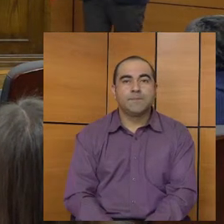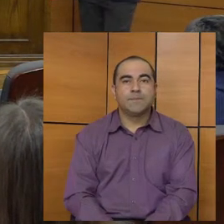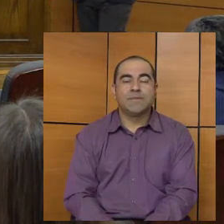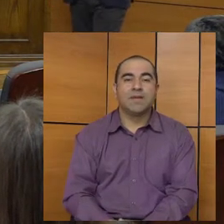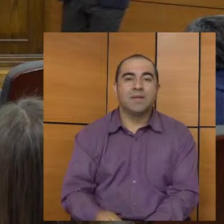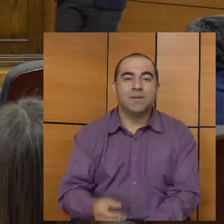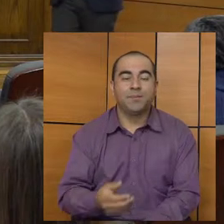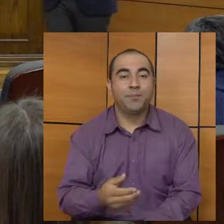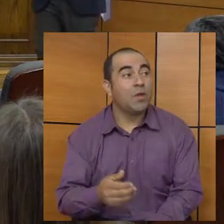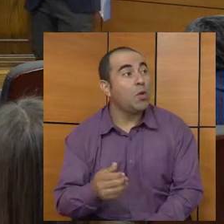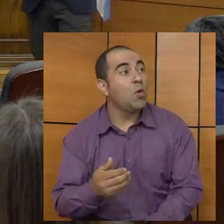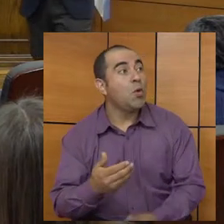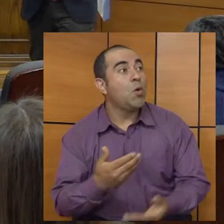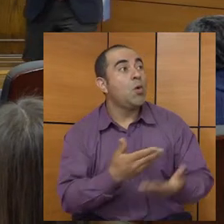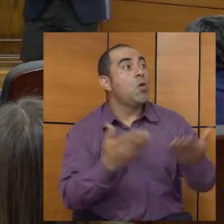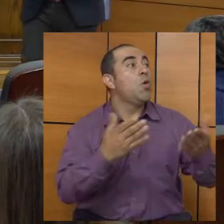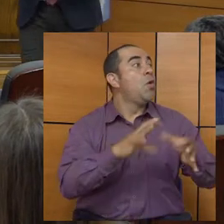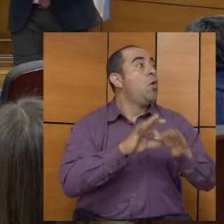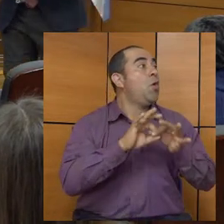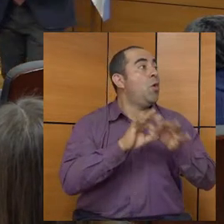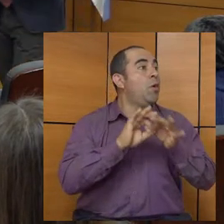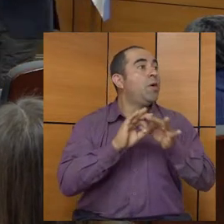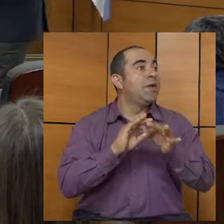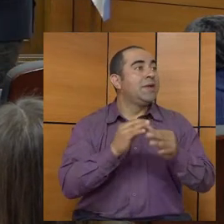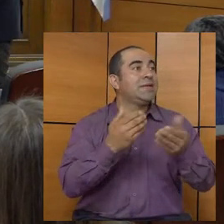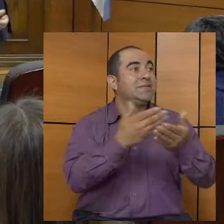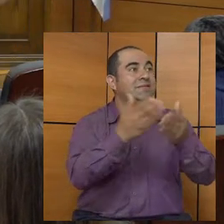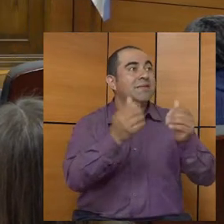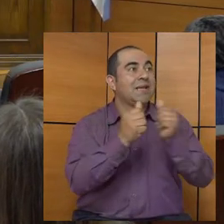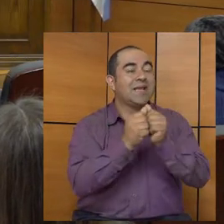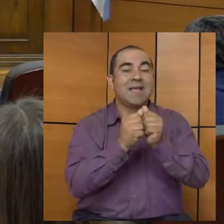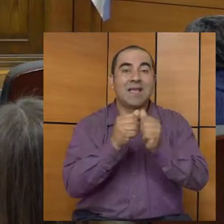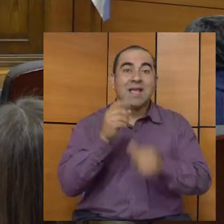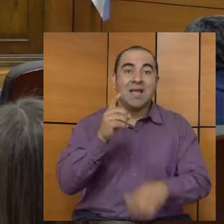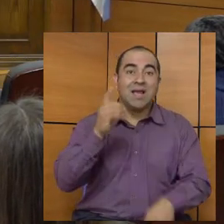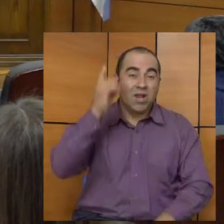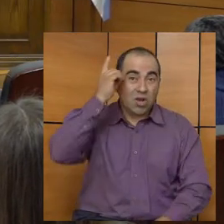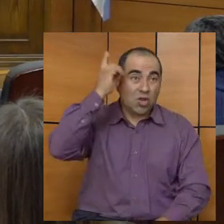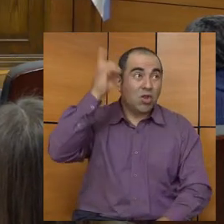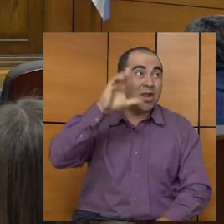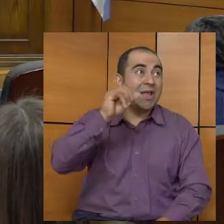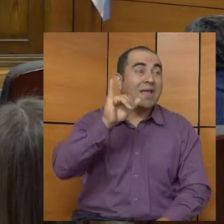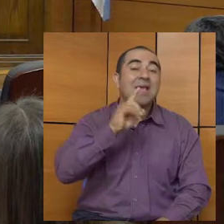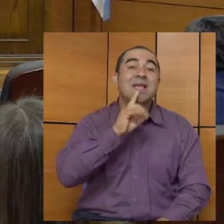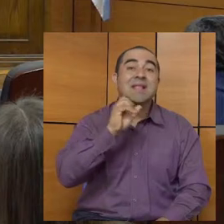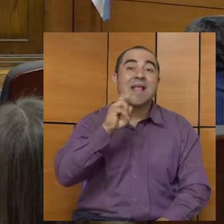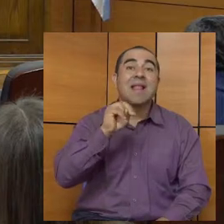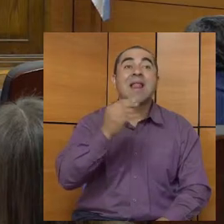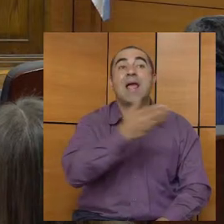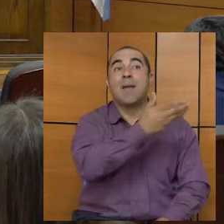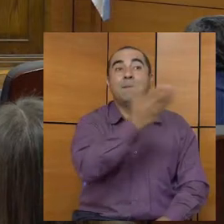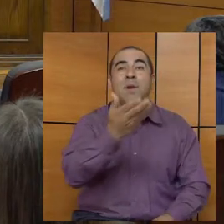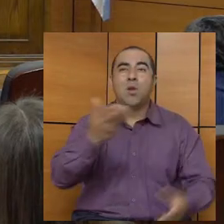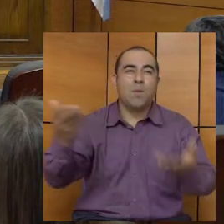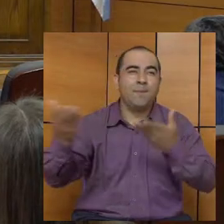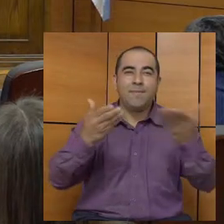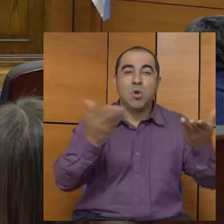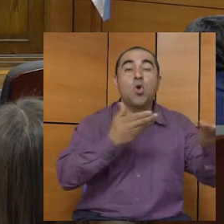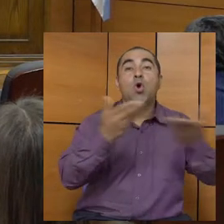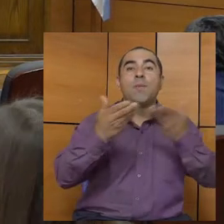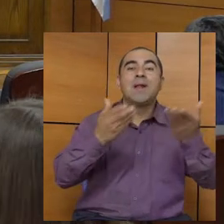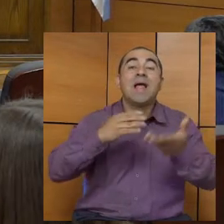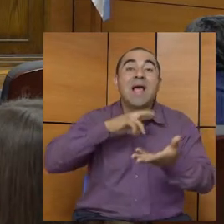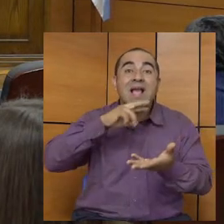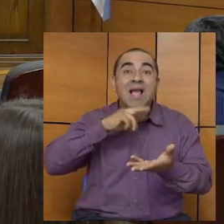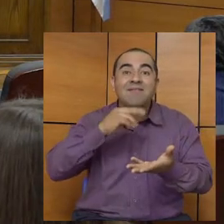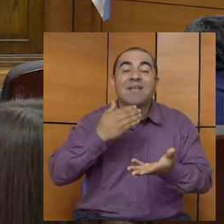Junto con agradecer con este cariñoso aplauso a la ponencia del doctor Gaitán, invitamos a todas y todos los presentes a compartir un café